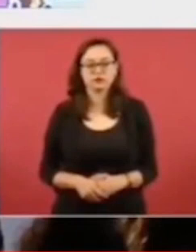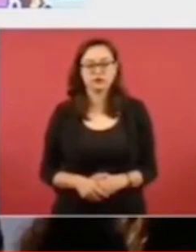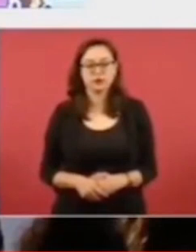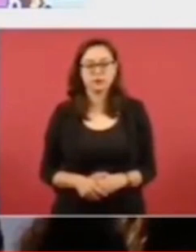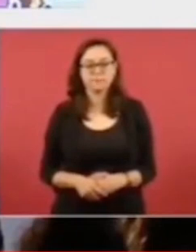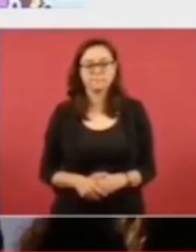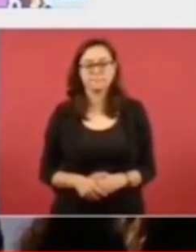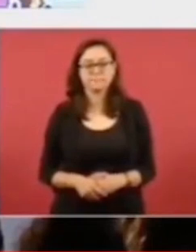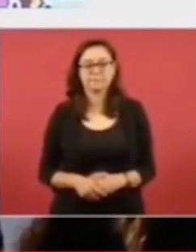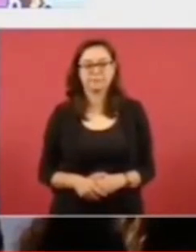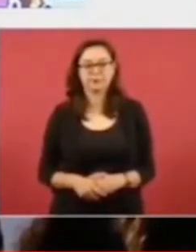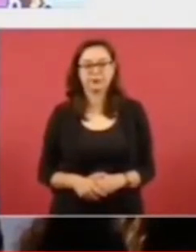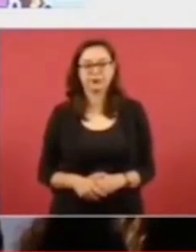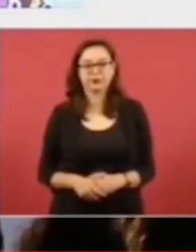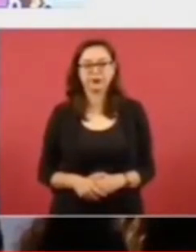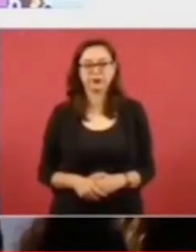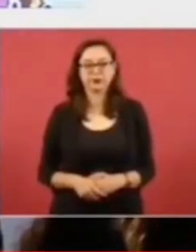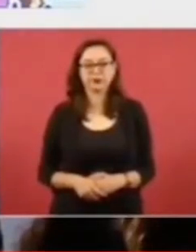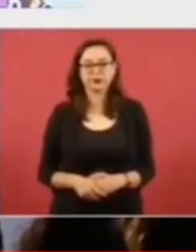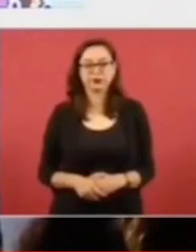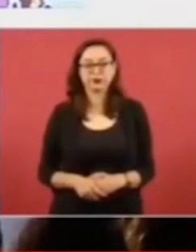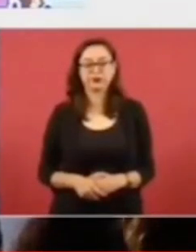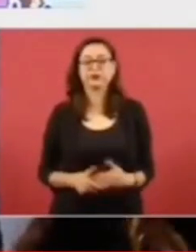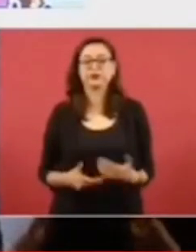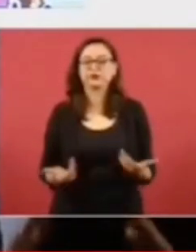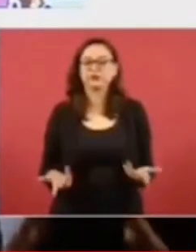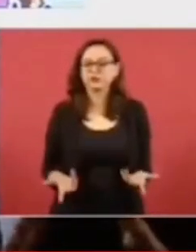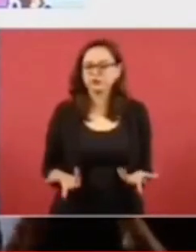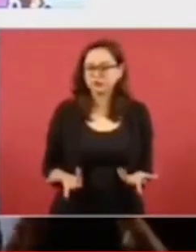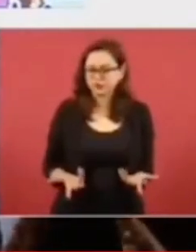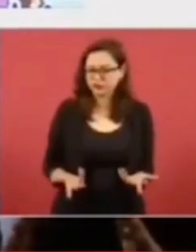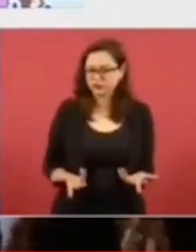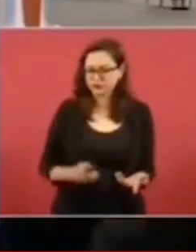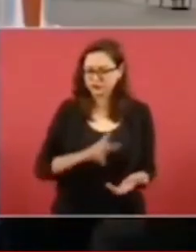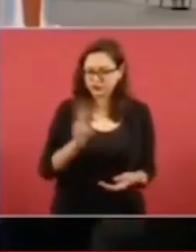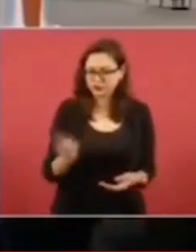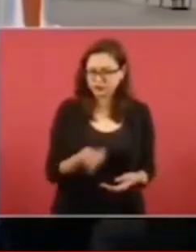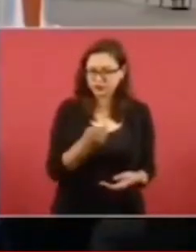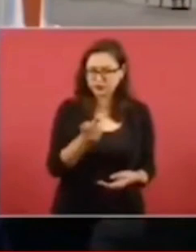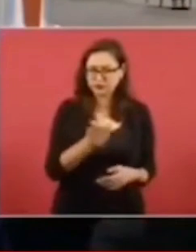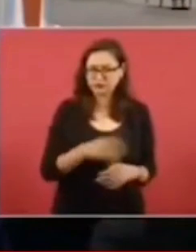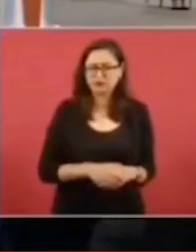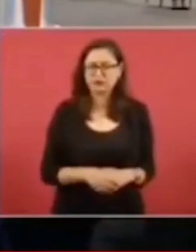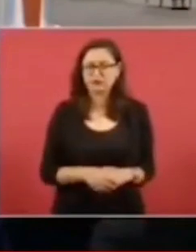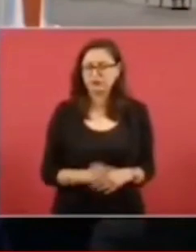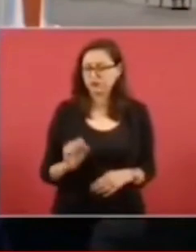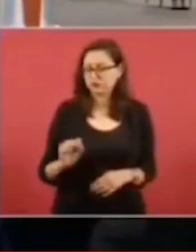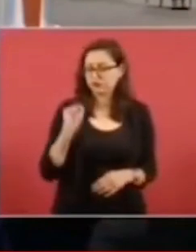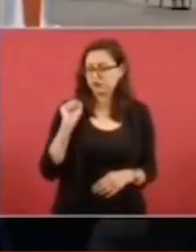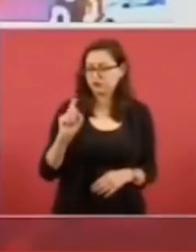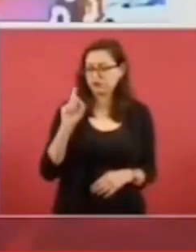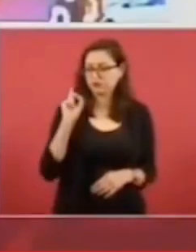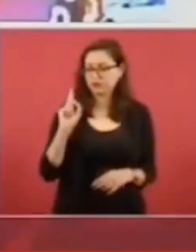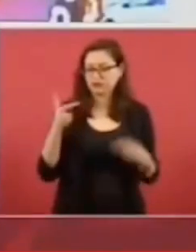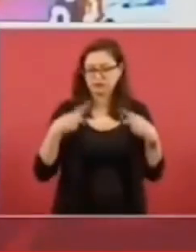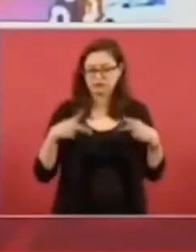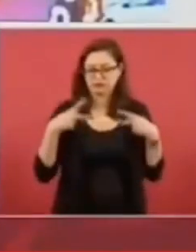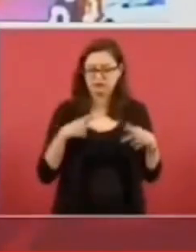¿Cuántos asesinatos hubieron el fin de semana? Los acabamos